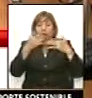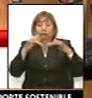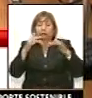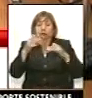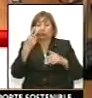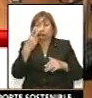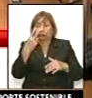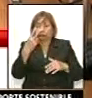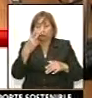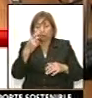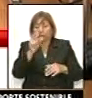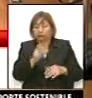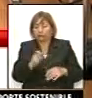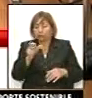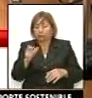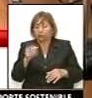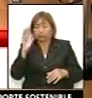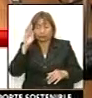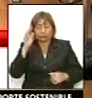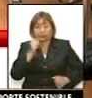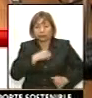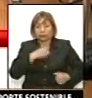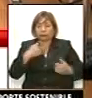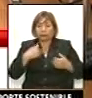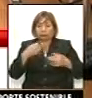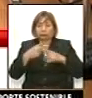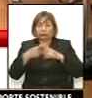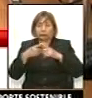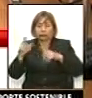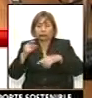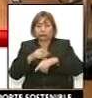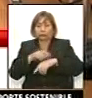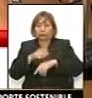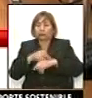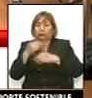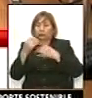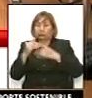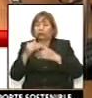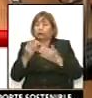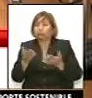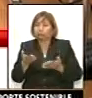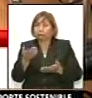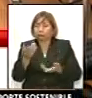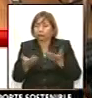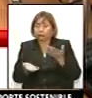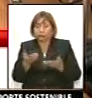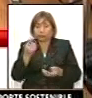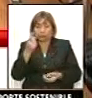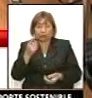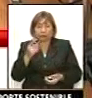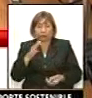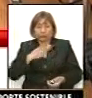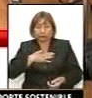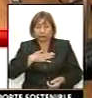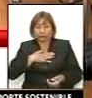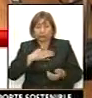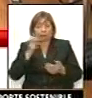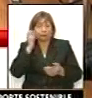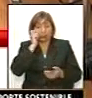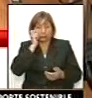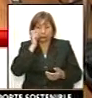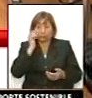los dos se descuidaron, porque cada uno tiene un turno diferenciado. Y si una persona ha descuidado mi celular